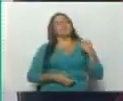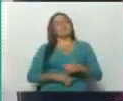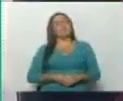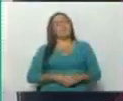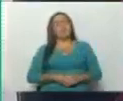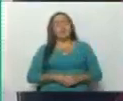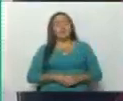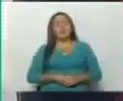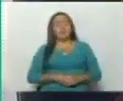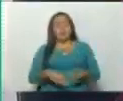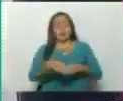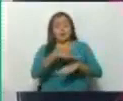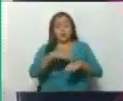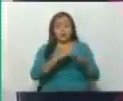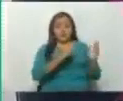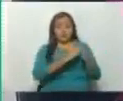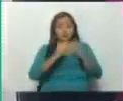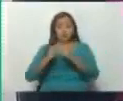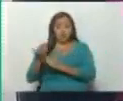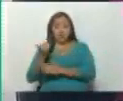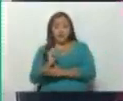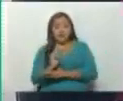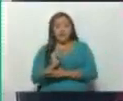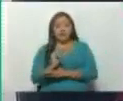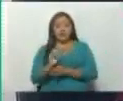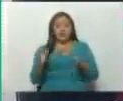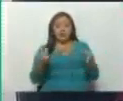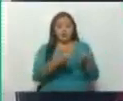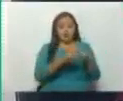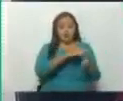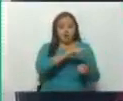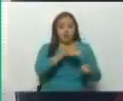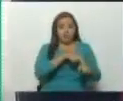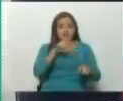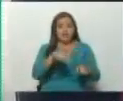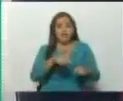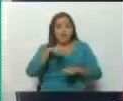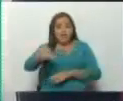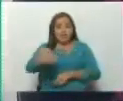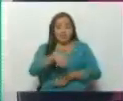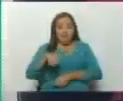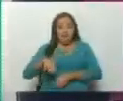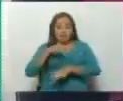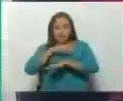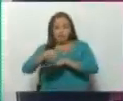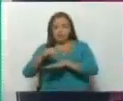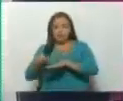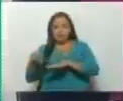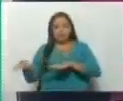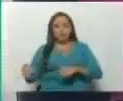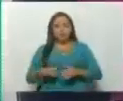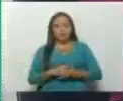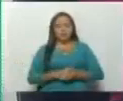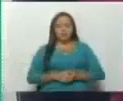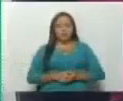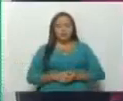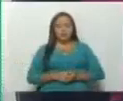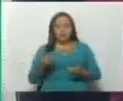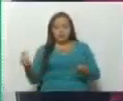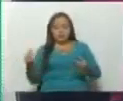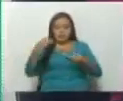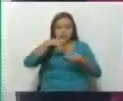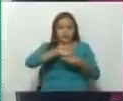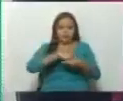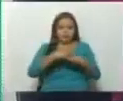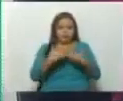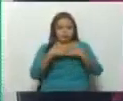bueno, tiene, así como existe un órgano nacional, existen los órganos estatales, municipales, y también se viene integrando